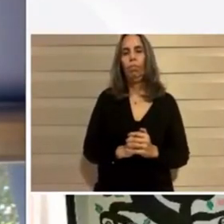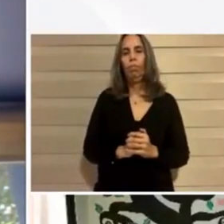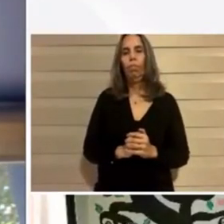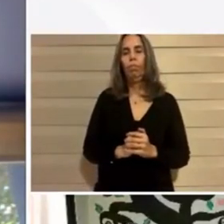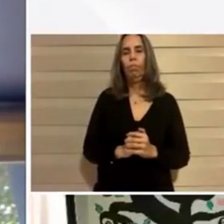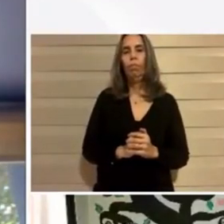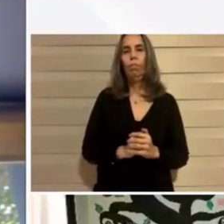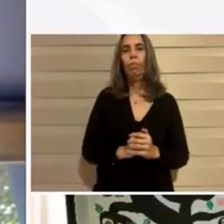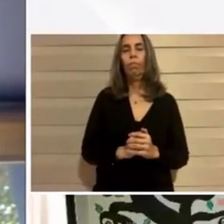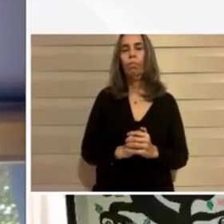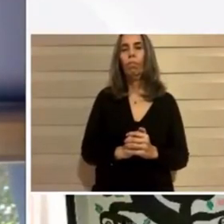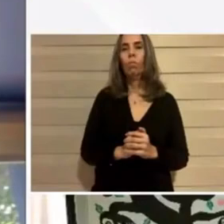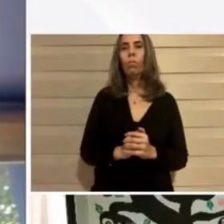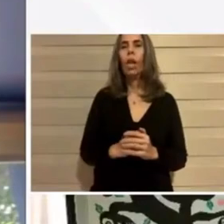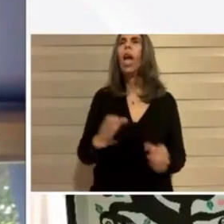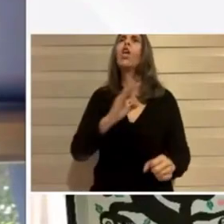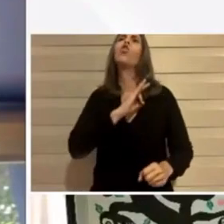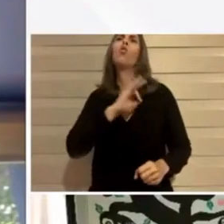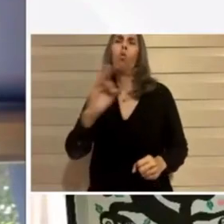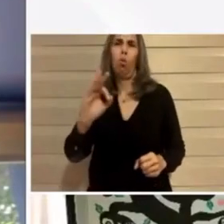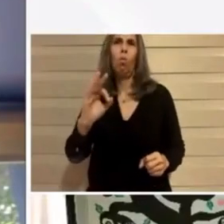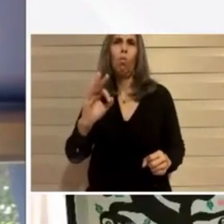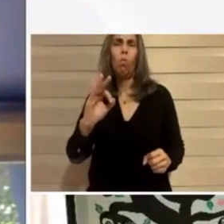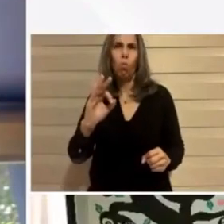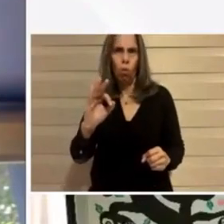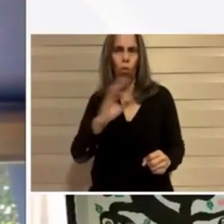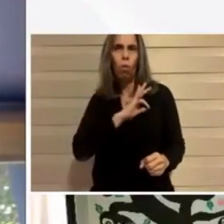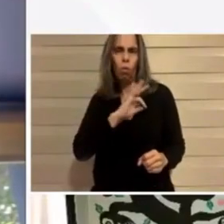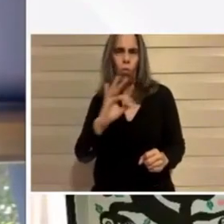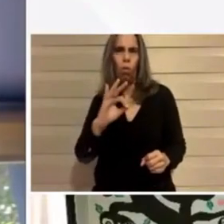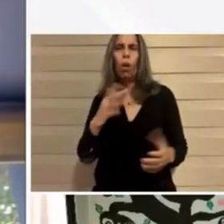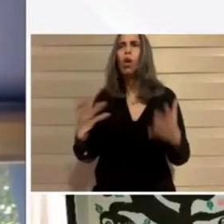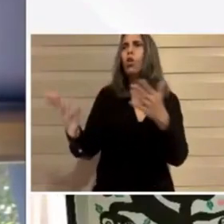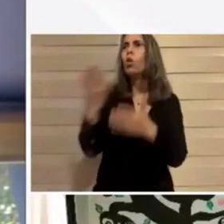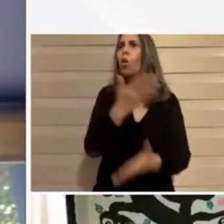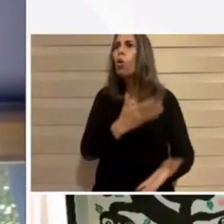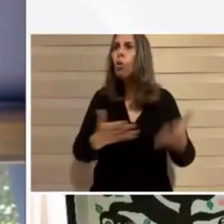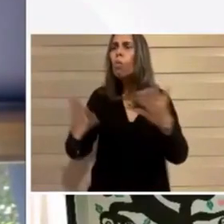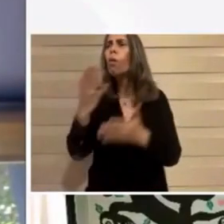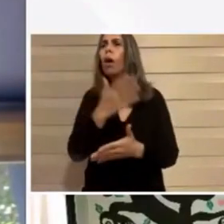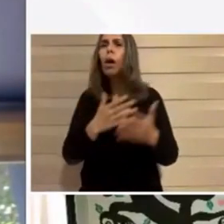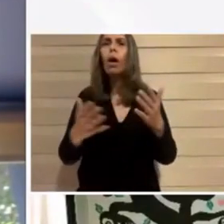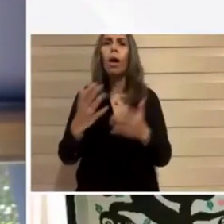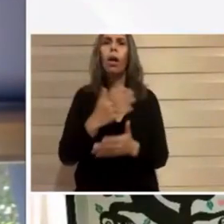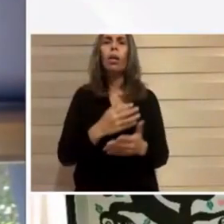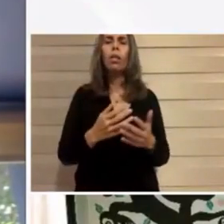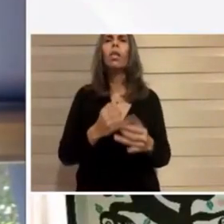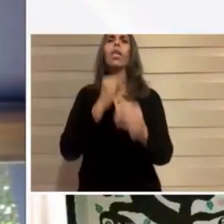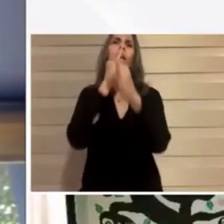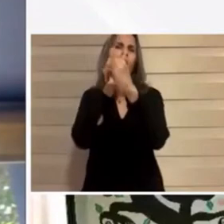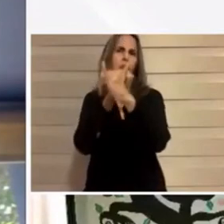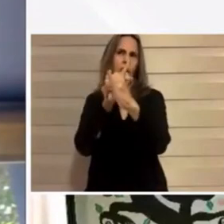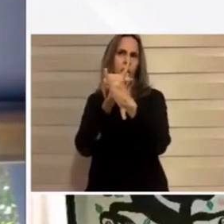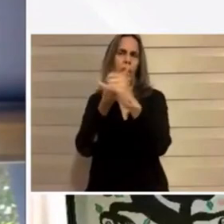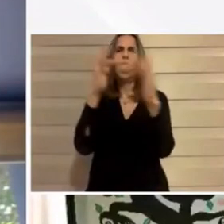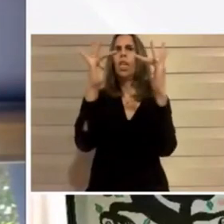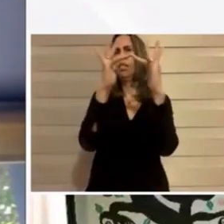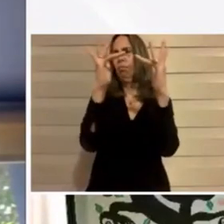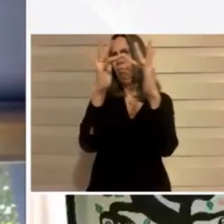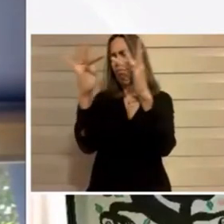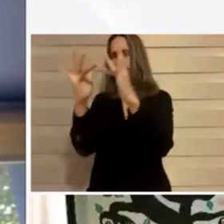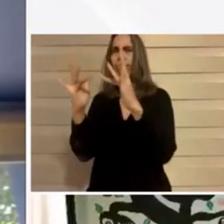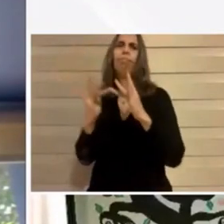compartido mucho más foros de lo que jamás me hubiera imaginado, he conocido mucha gente en una pantalla como el día de